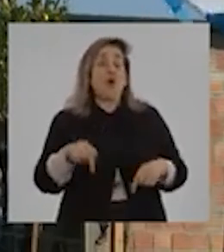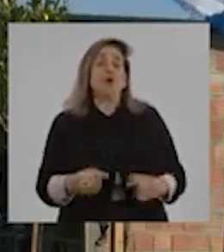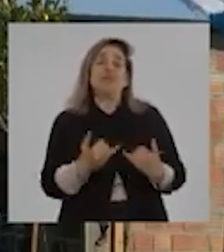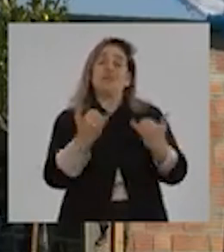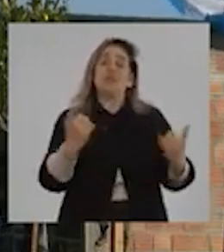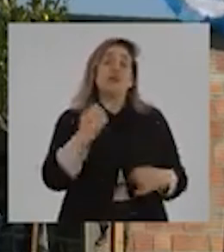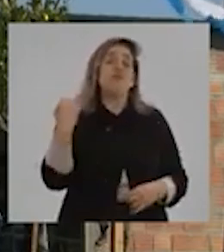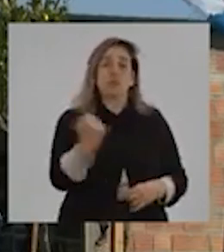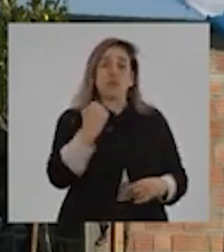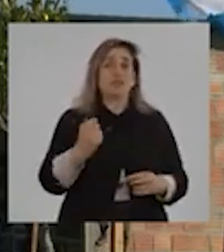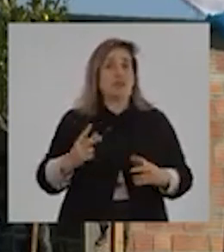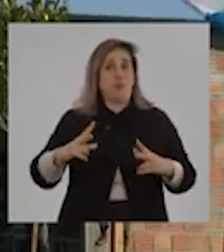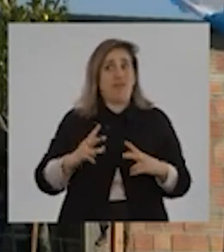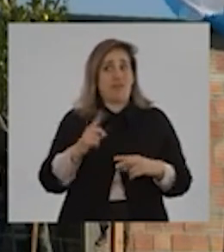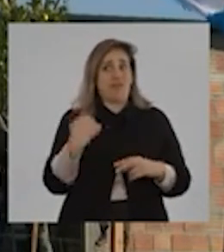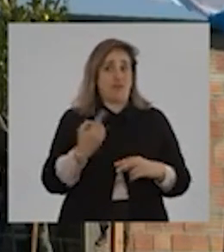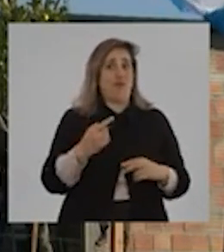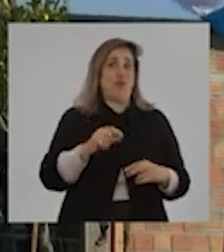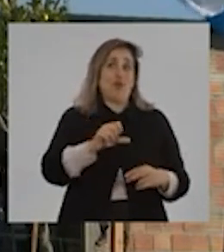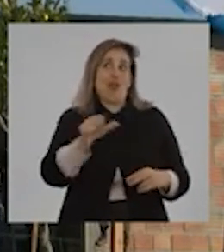importantísimo, como dijeron los participantes.